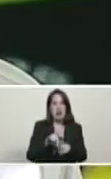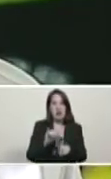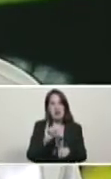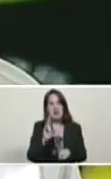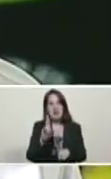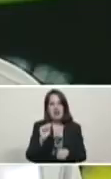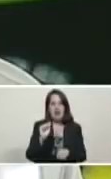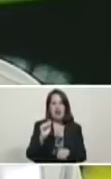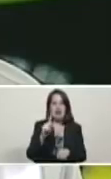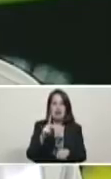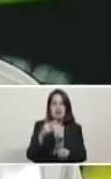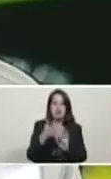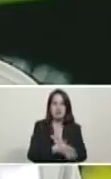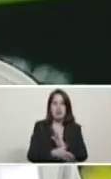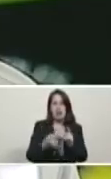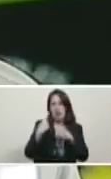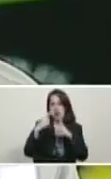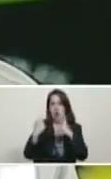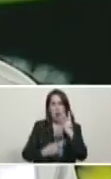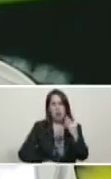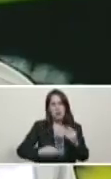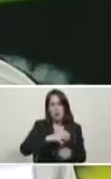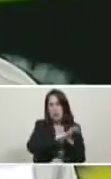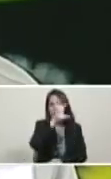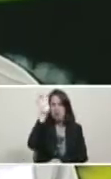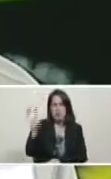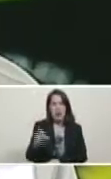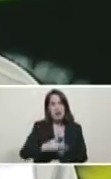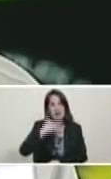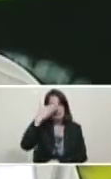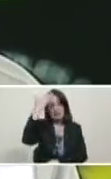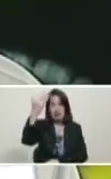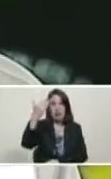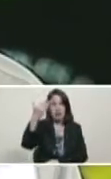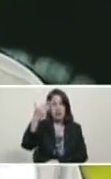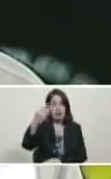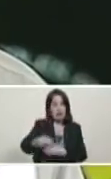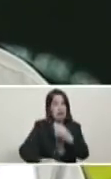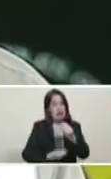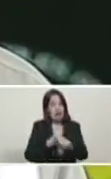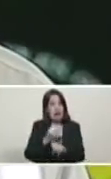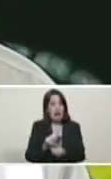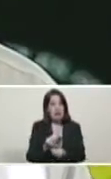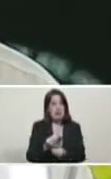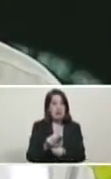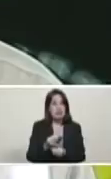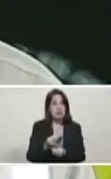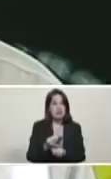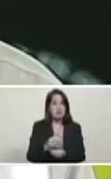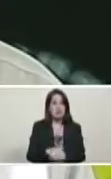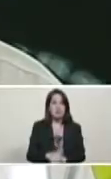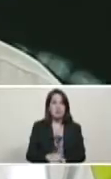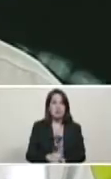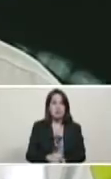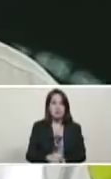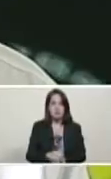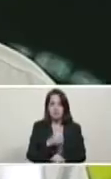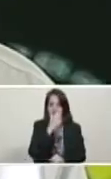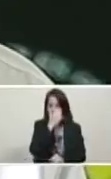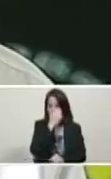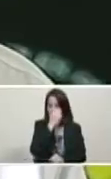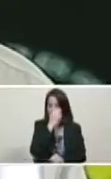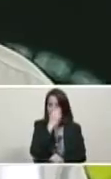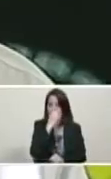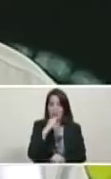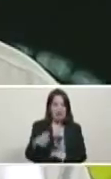afganistán en libia en el yemen en la república democrática del congo y